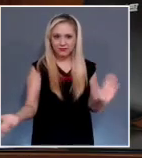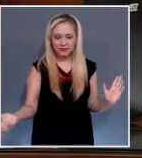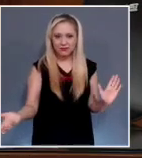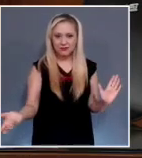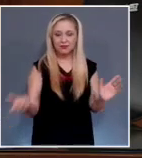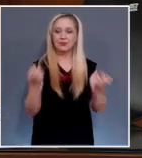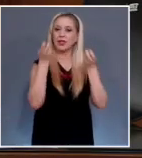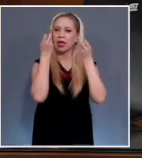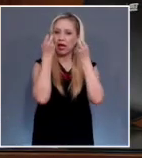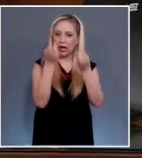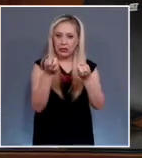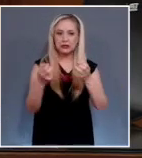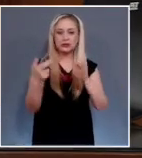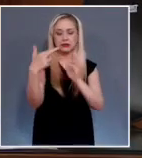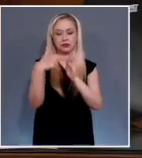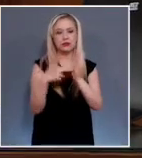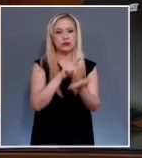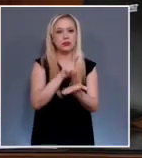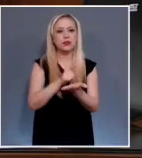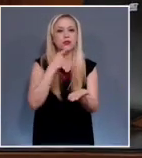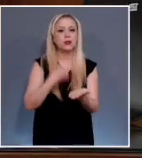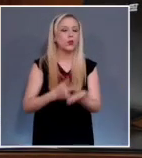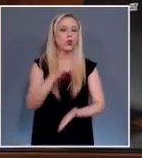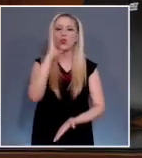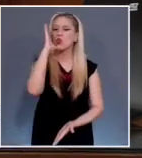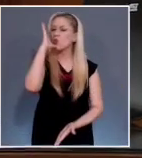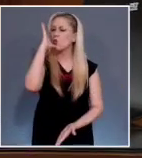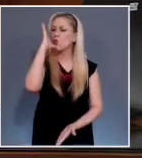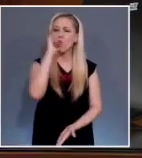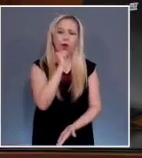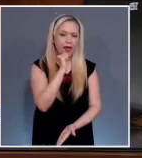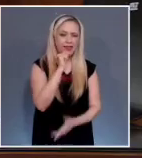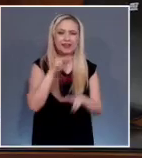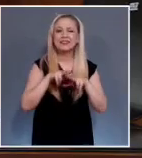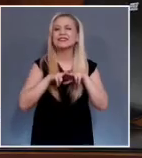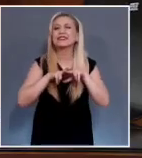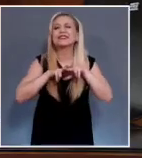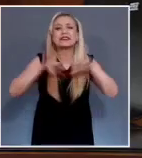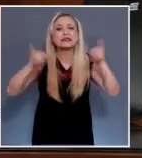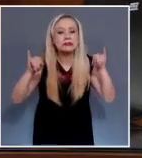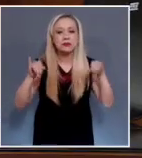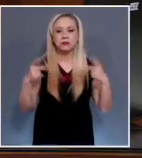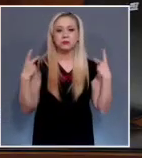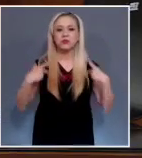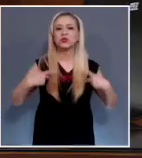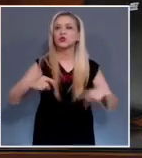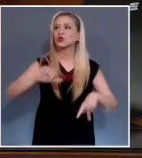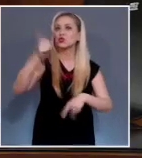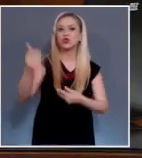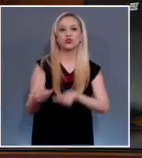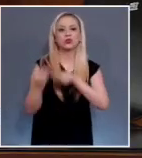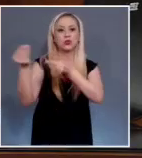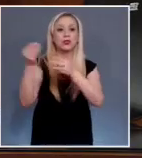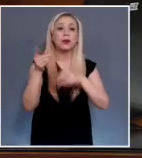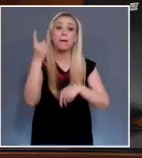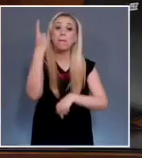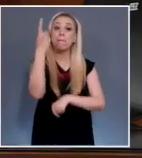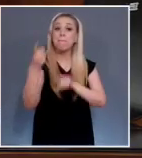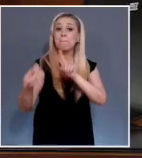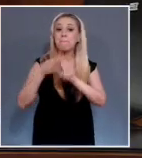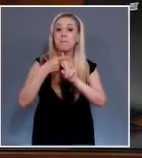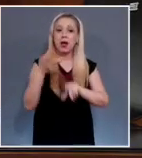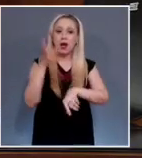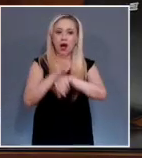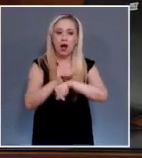suficientes para impedir que se revelen indebidamente a terceros sin el consentimiento del titular o